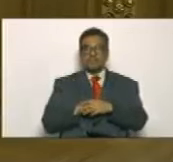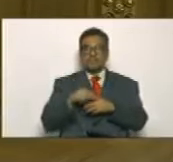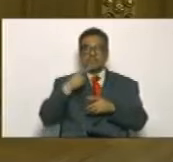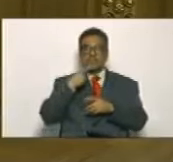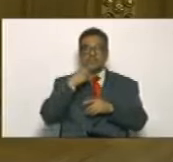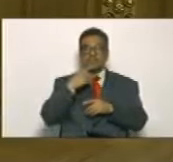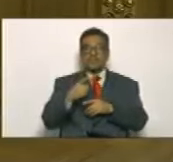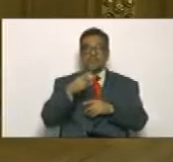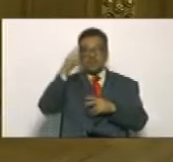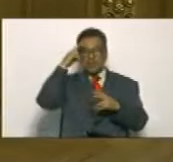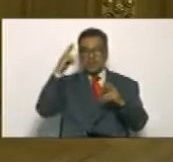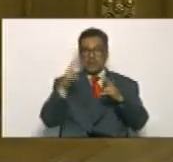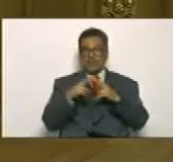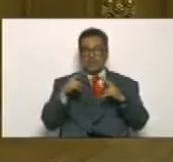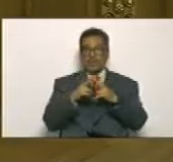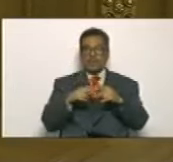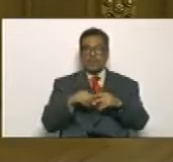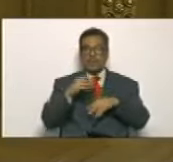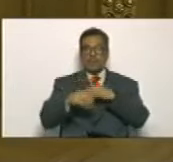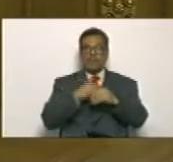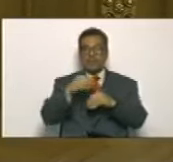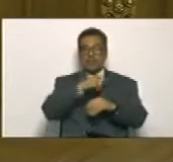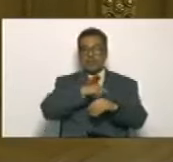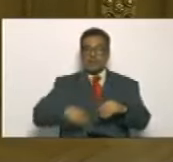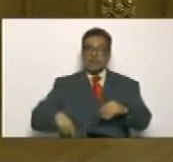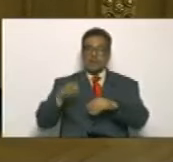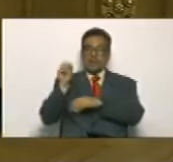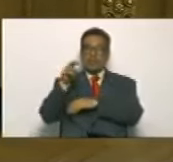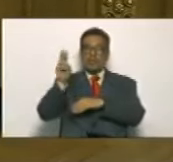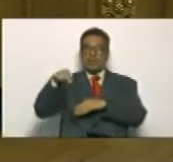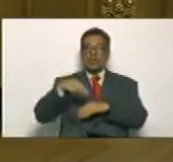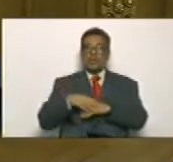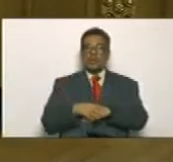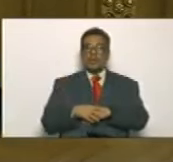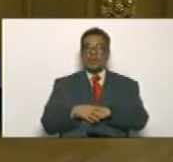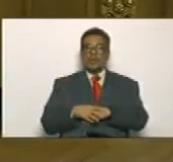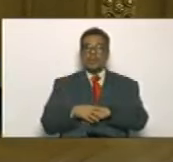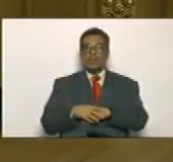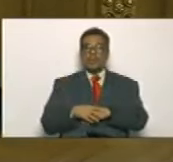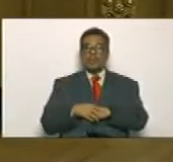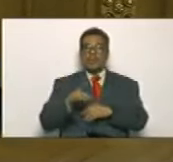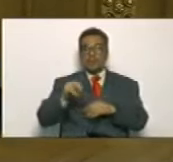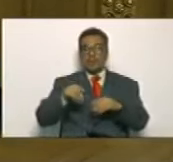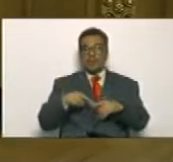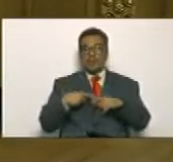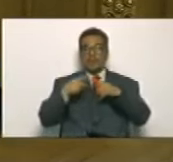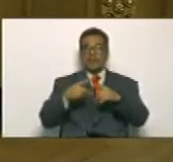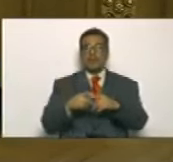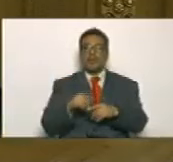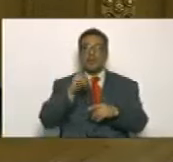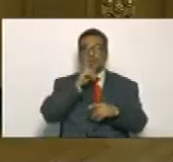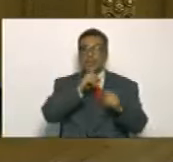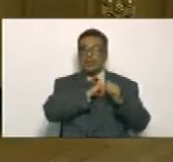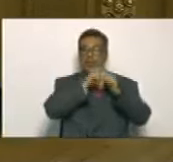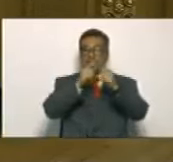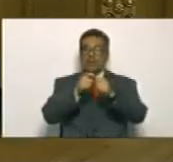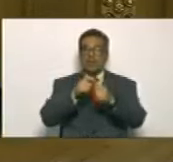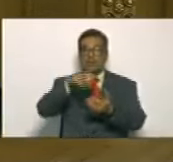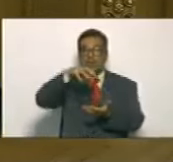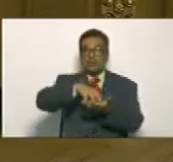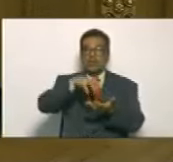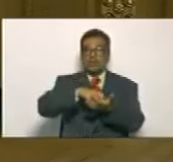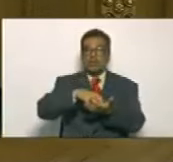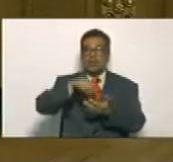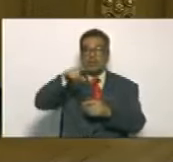eso solicito el reconocimiento por haber sido presidente del Congreso en la posibilidad de nombrar este hemiciclo